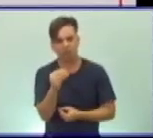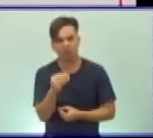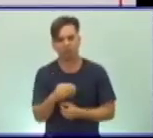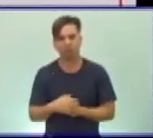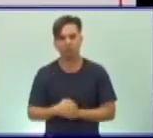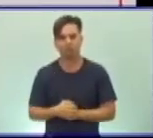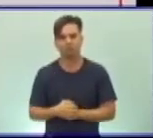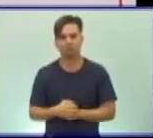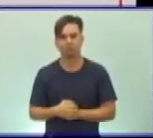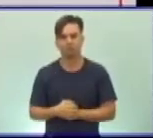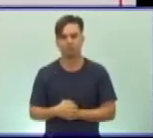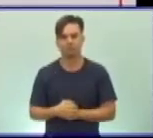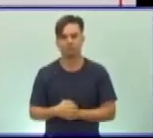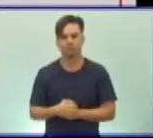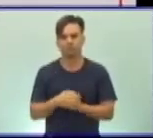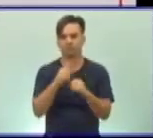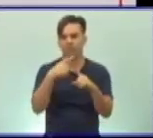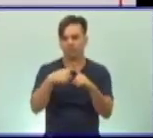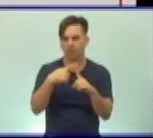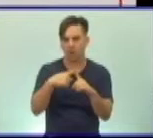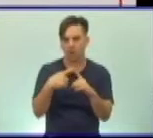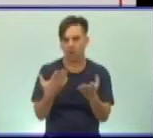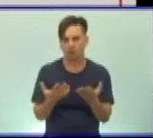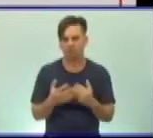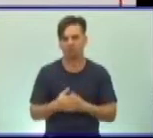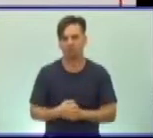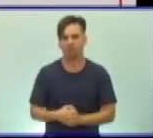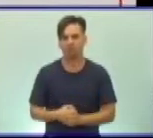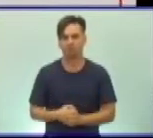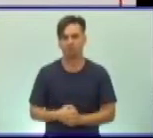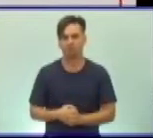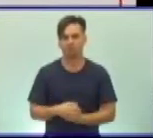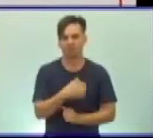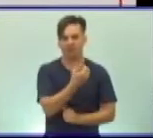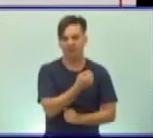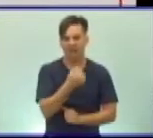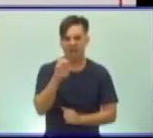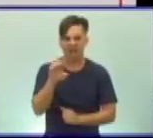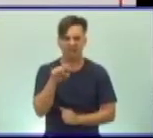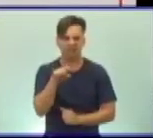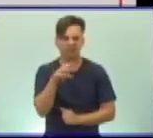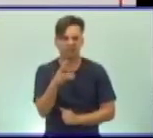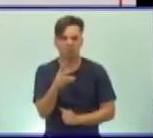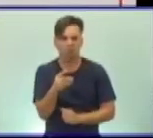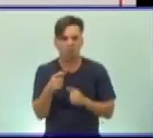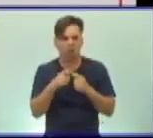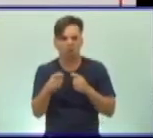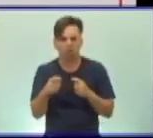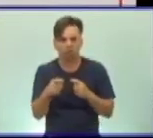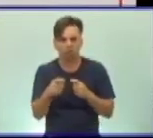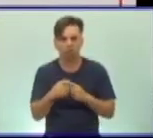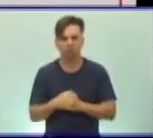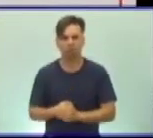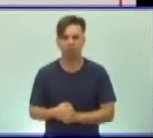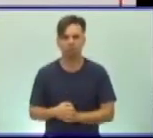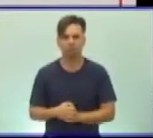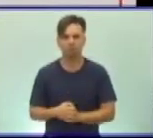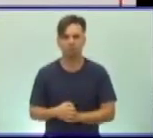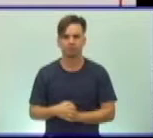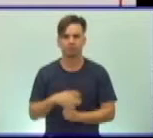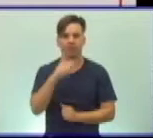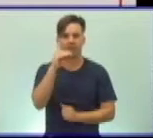entonces a calcular el segmento AE. Pero como el segmento AE es igual al segmento de C, entonces el segmento de